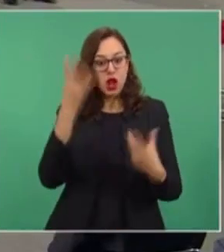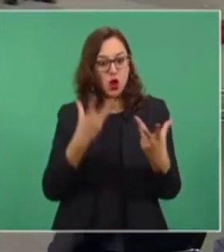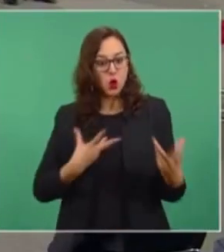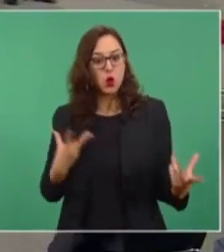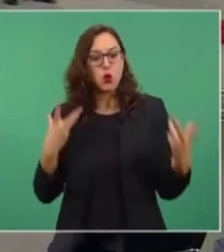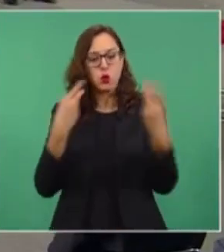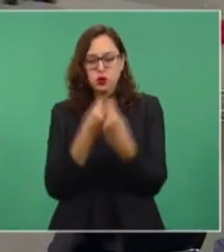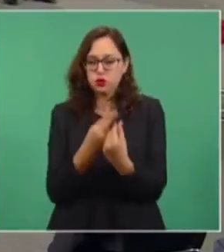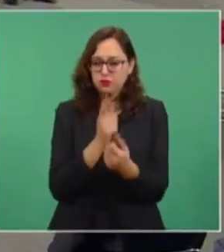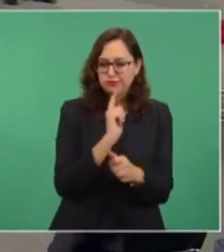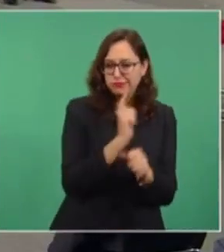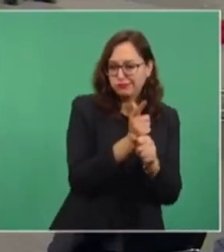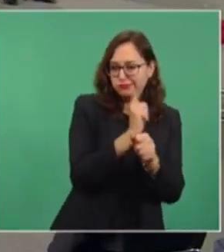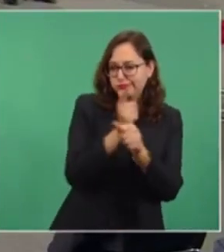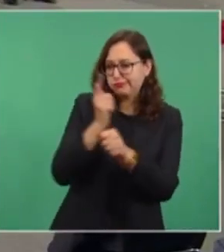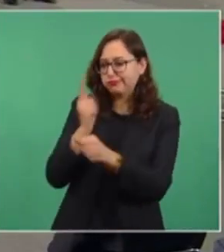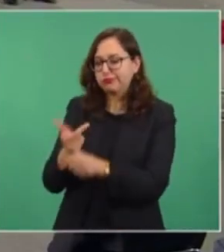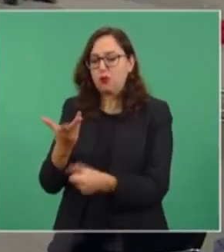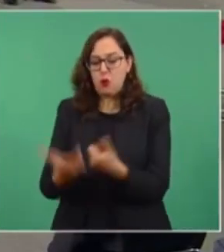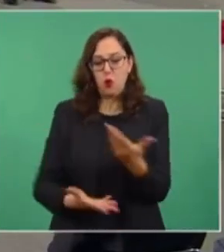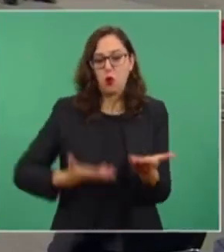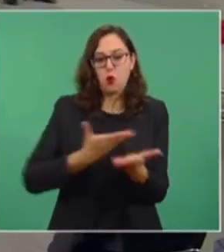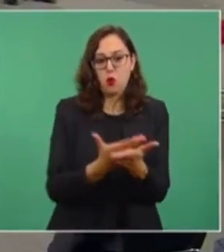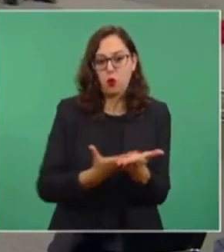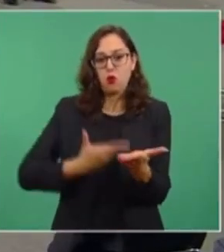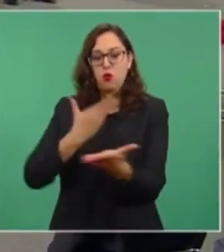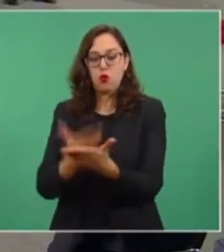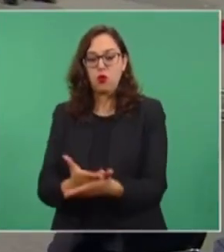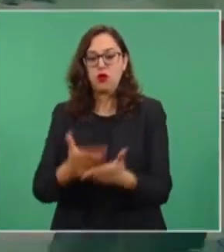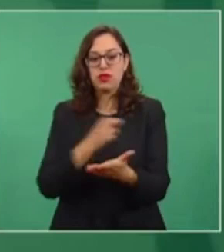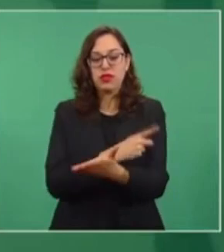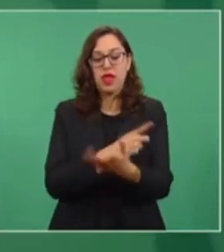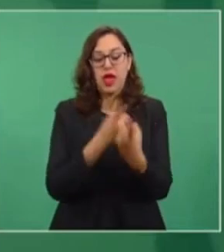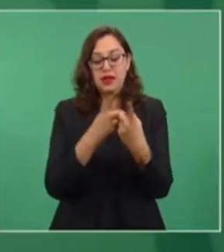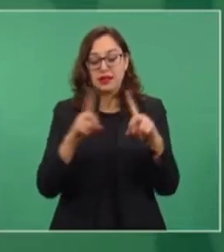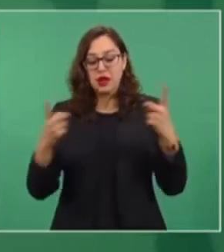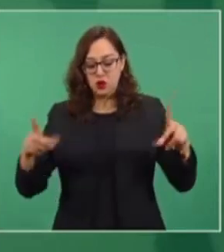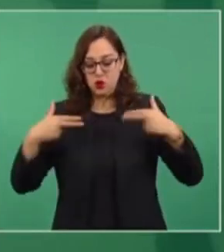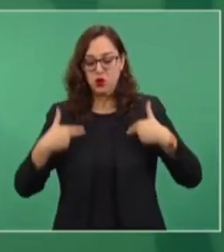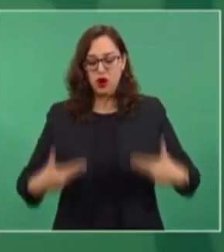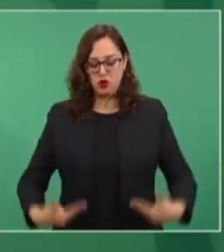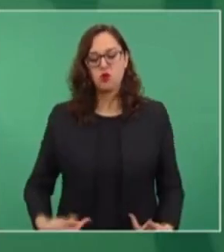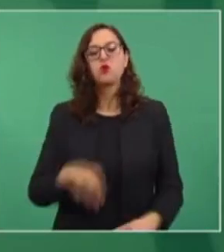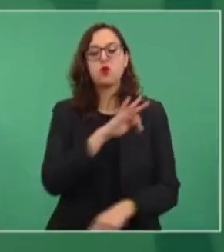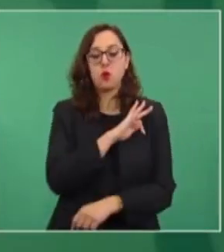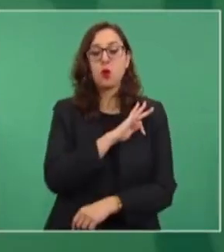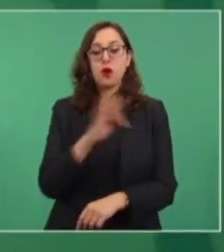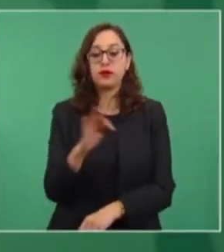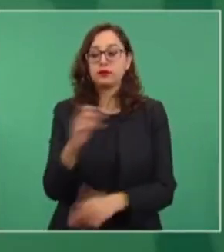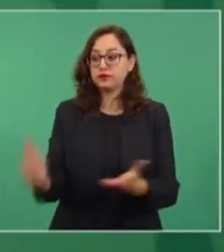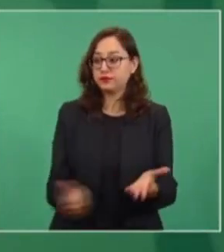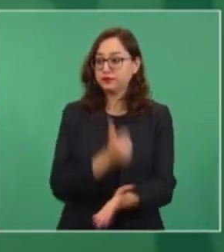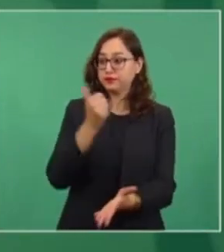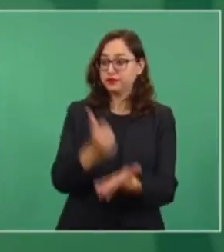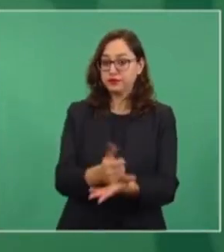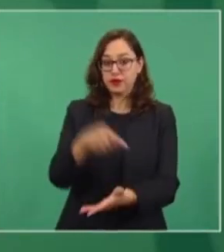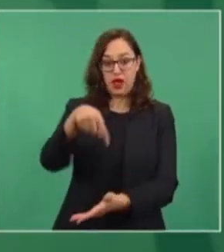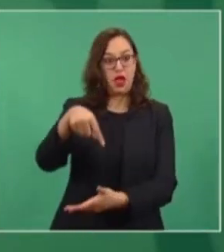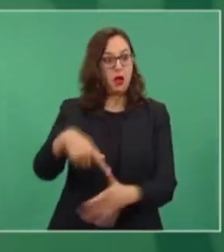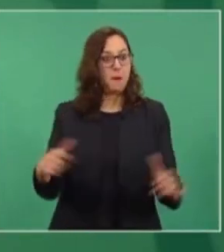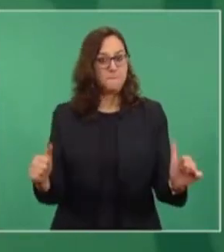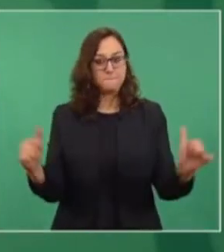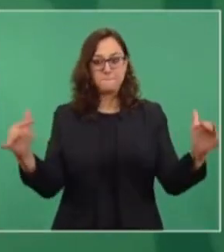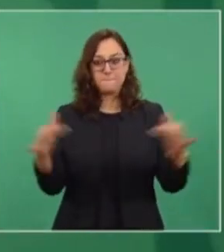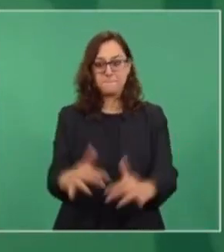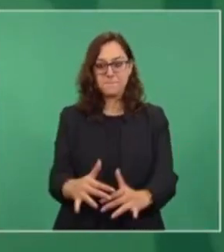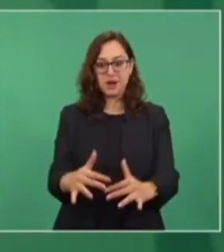propuesta se abre un campo fértil para el desarrollo humano. Si las ciudades son lugares de encuentro, antes que cualquier otra cosa,